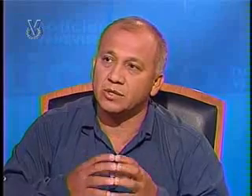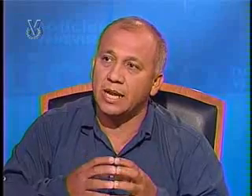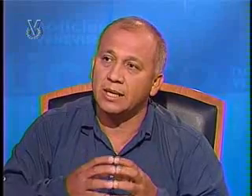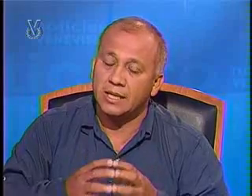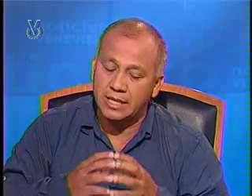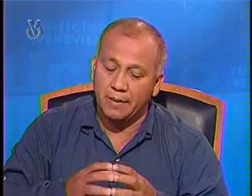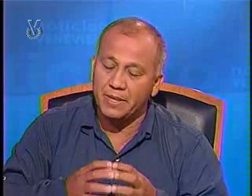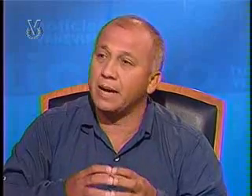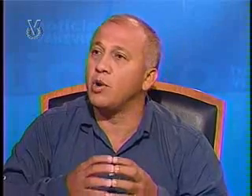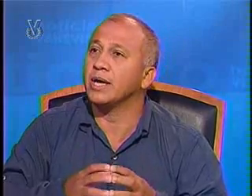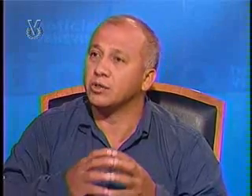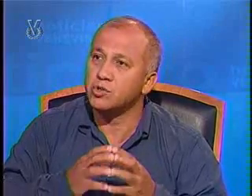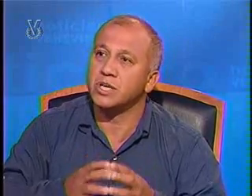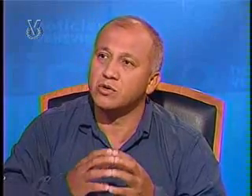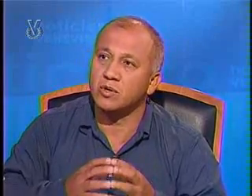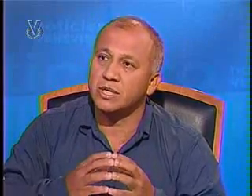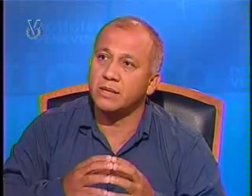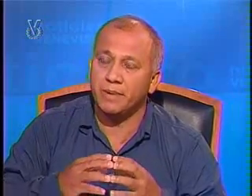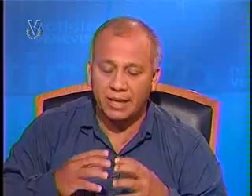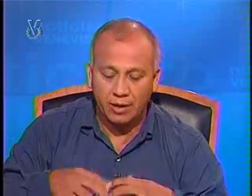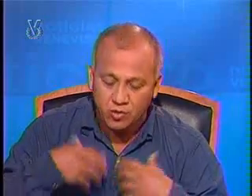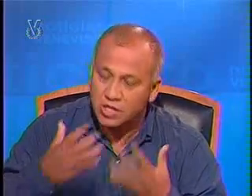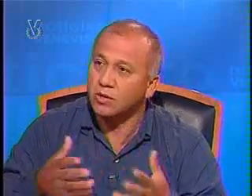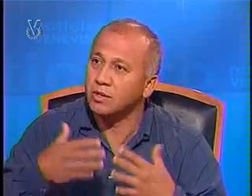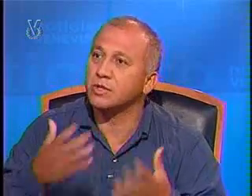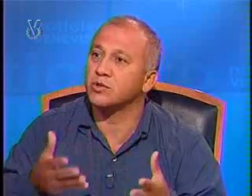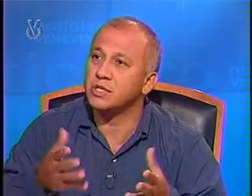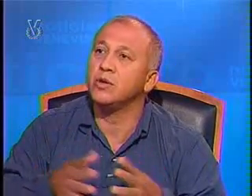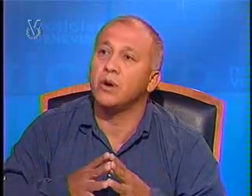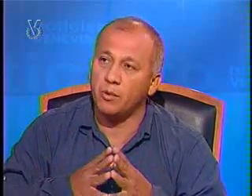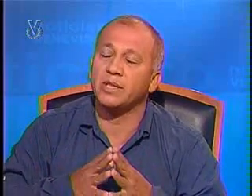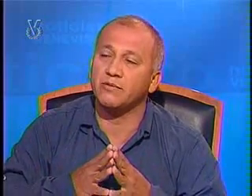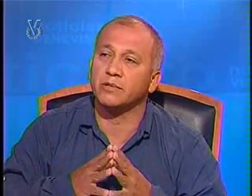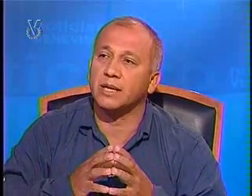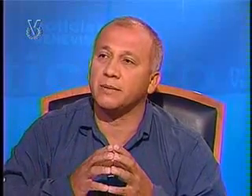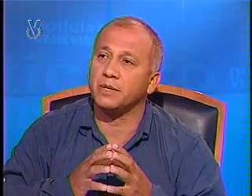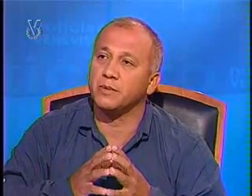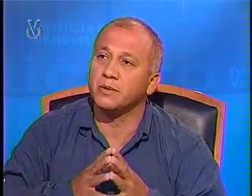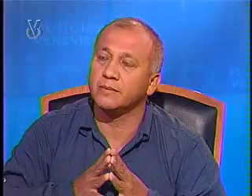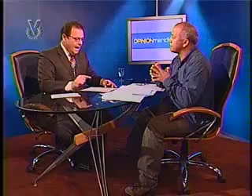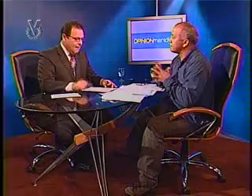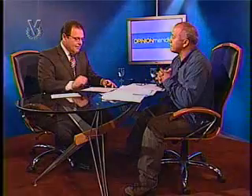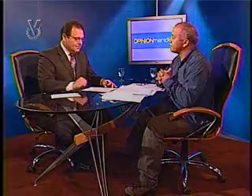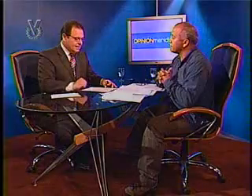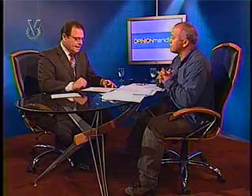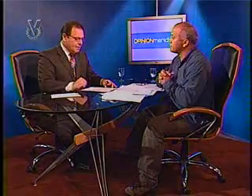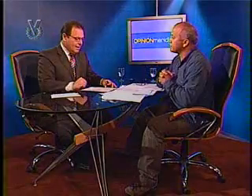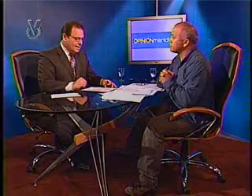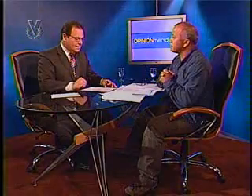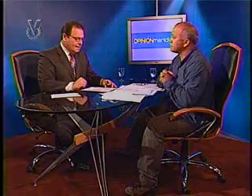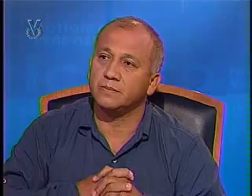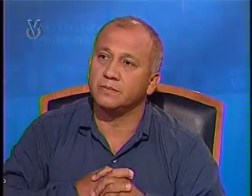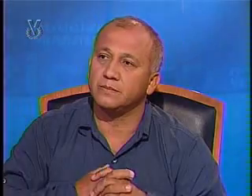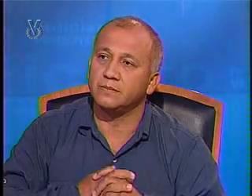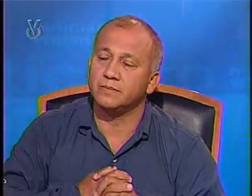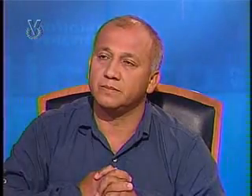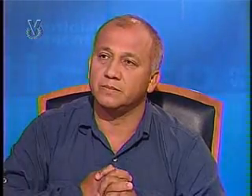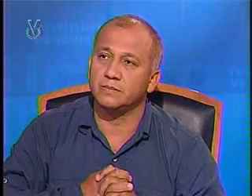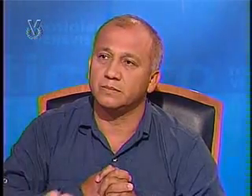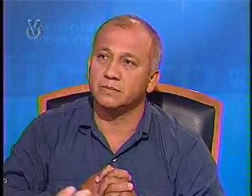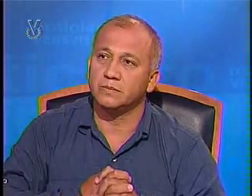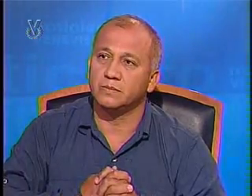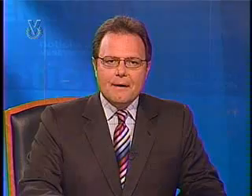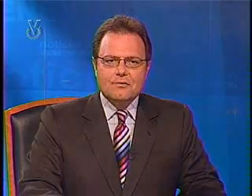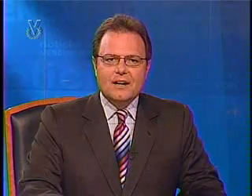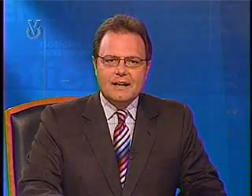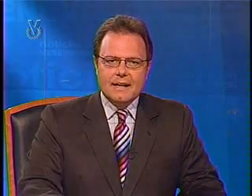parque nacional y aspiramos a que esto se consolide para que los hijos de nuestros hijos puedan disfrutar del mismo. Amigos, el ingeniero Alex Segarra, presidente de